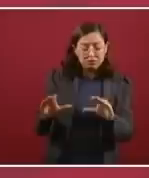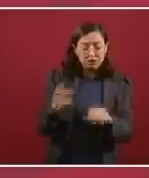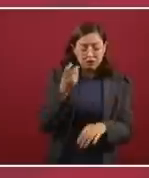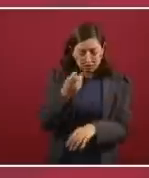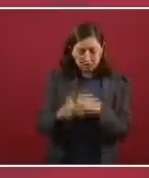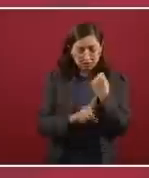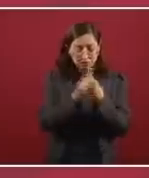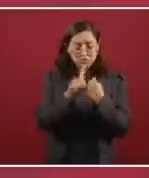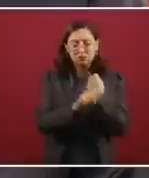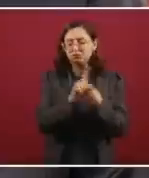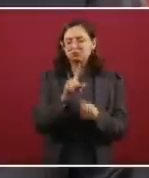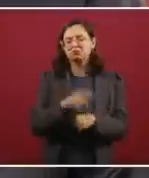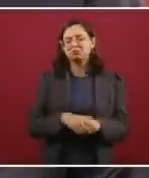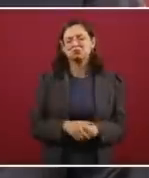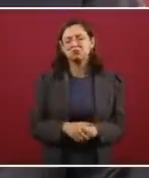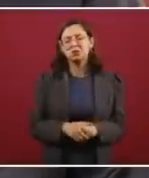problema